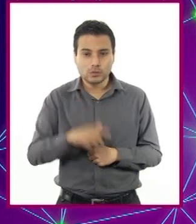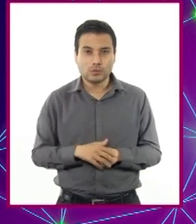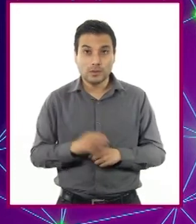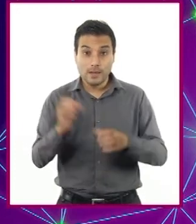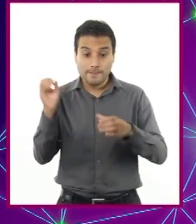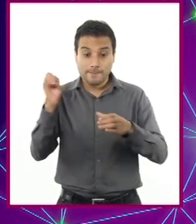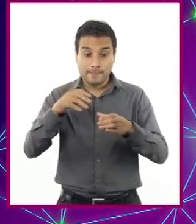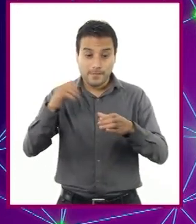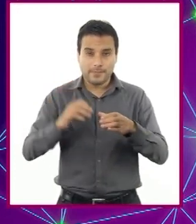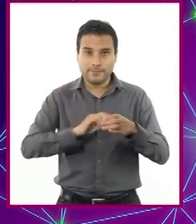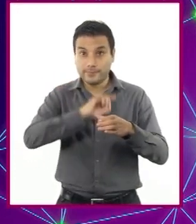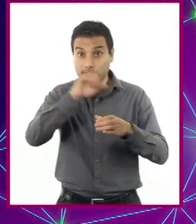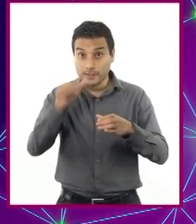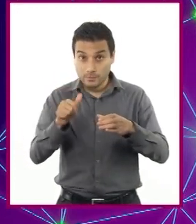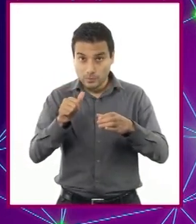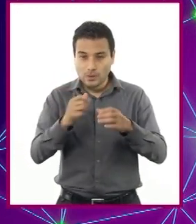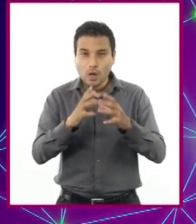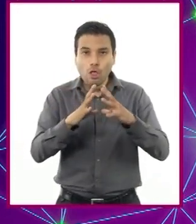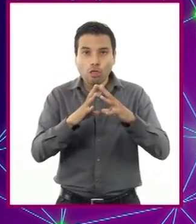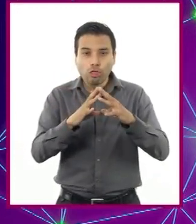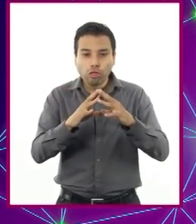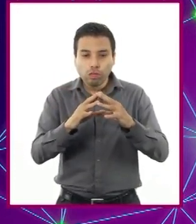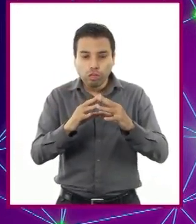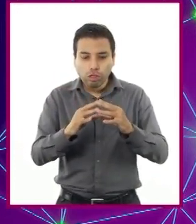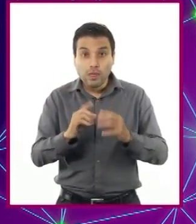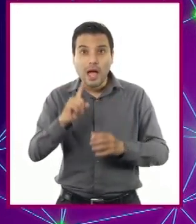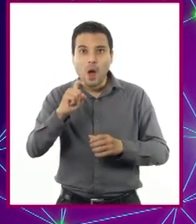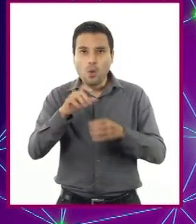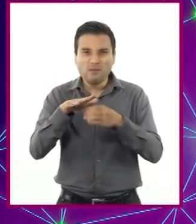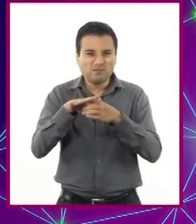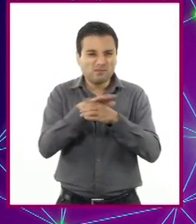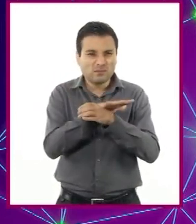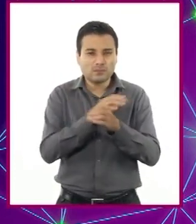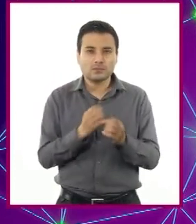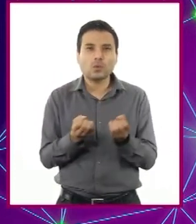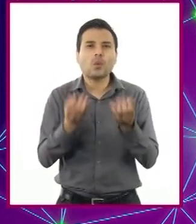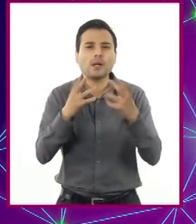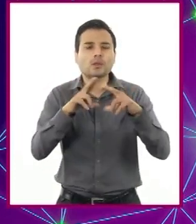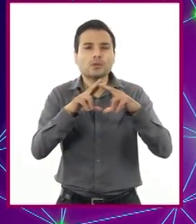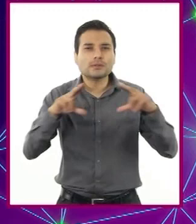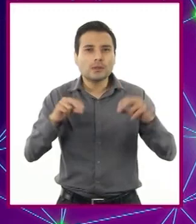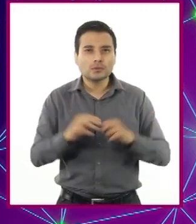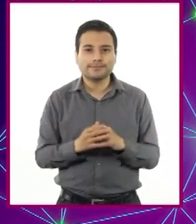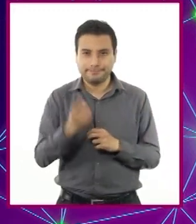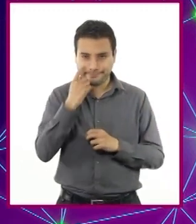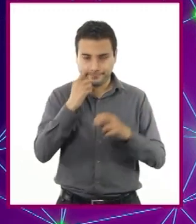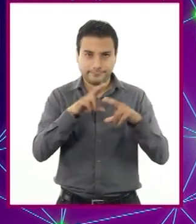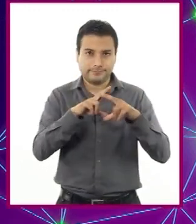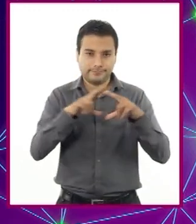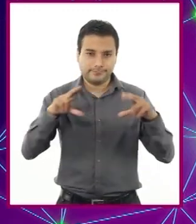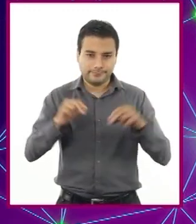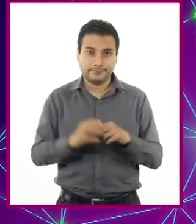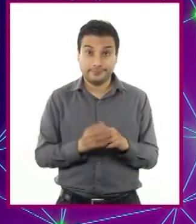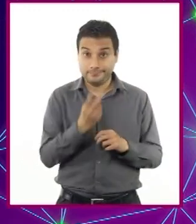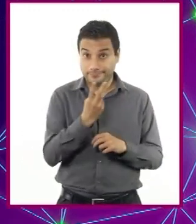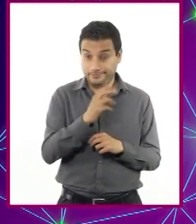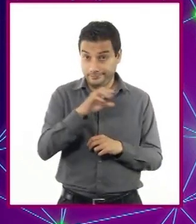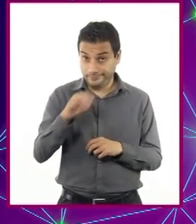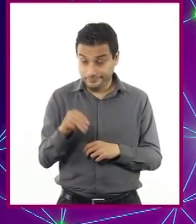cuando se derritan el vaso quede totalmente lleno de agua? Veamos. Si cada hielo tiene 2 centímetros de